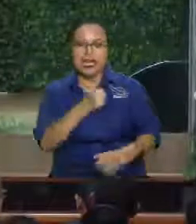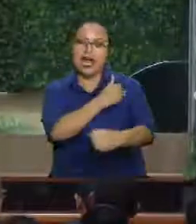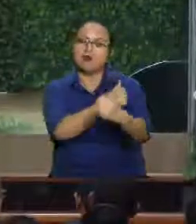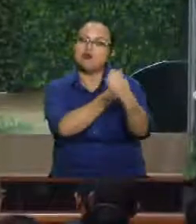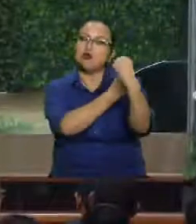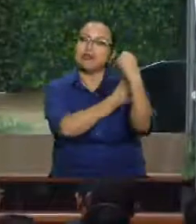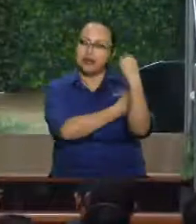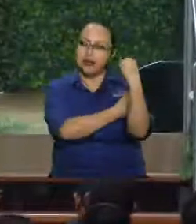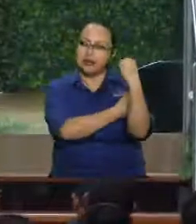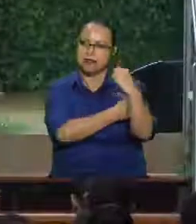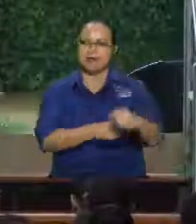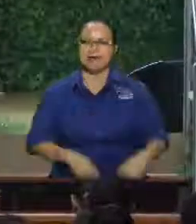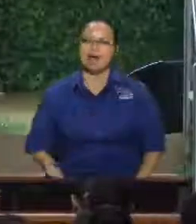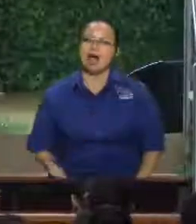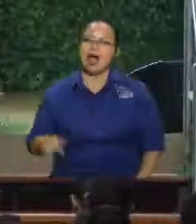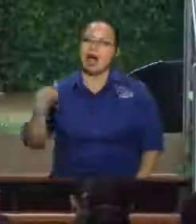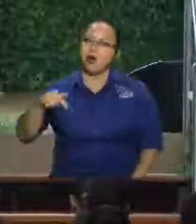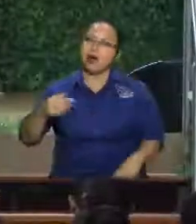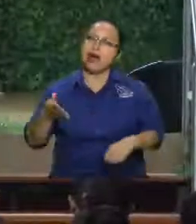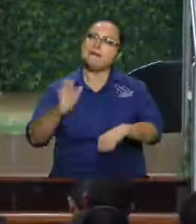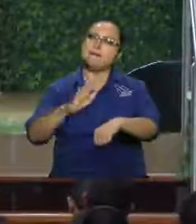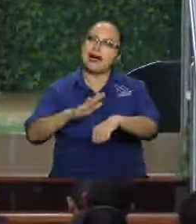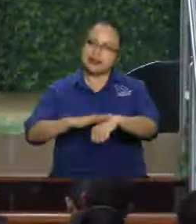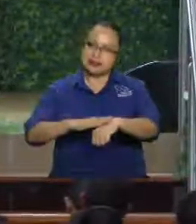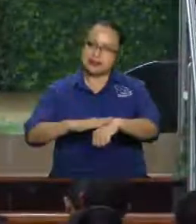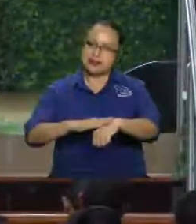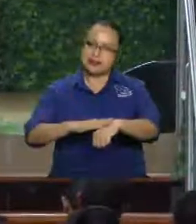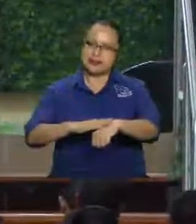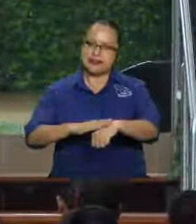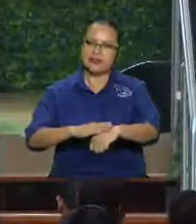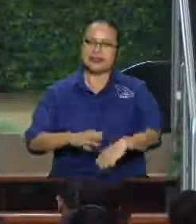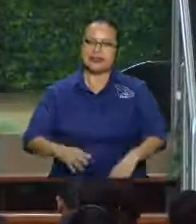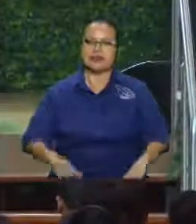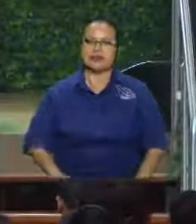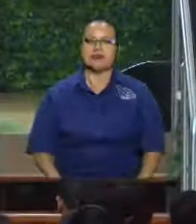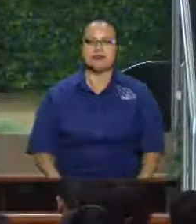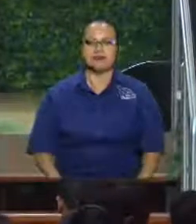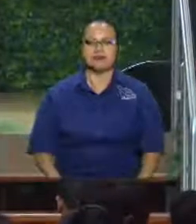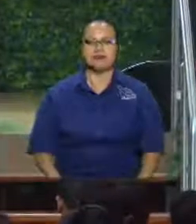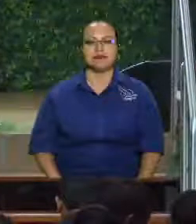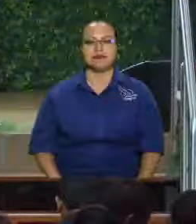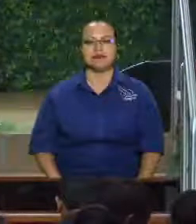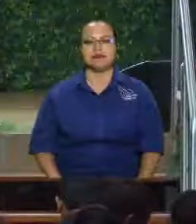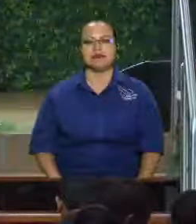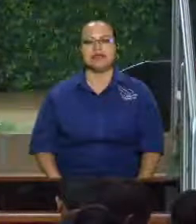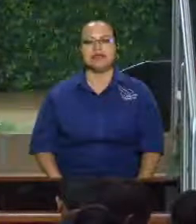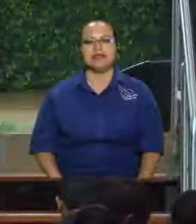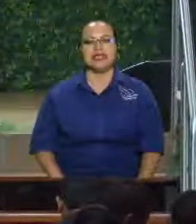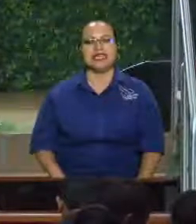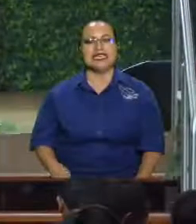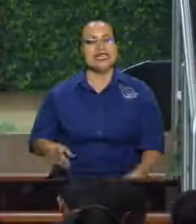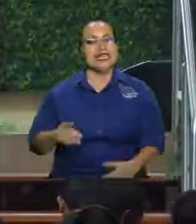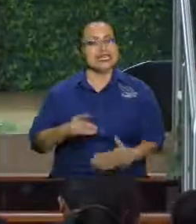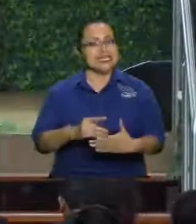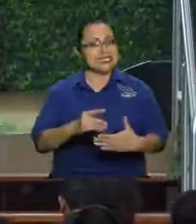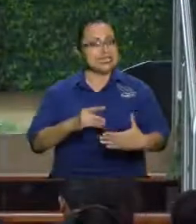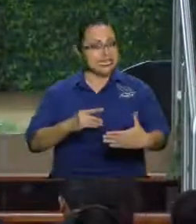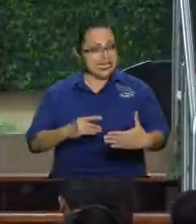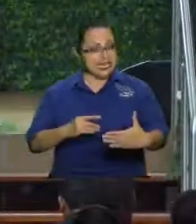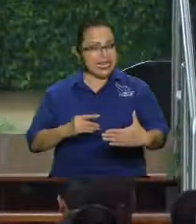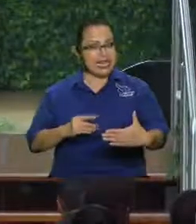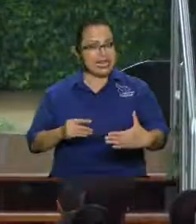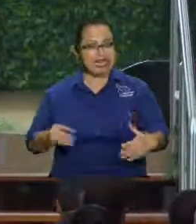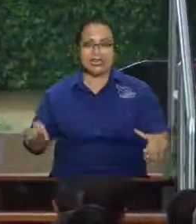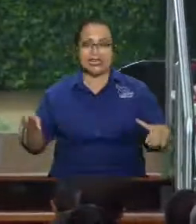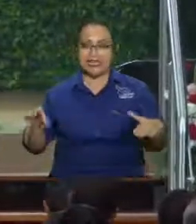Porque existe un pleito desde que, de ahora más, ahora mucho más, pero existe un pleito